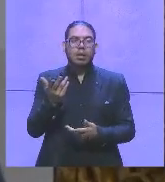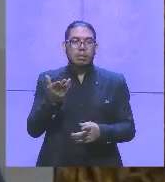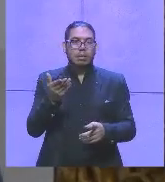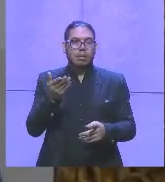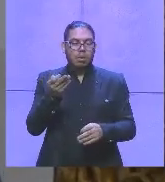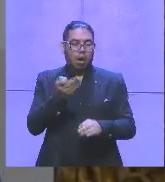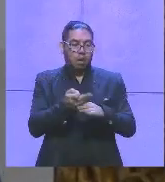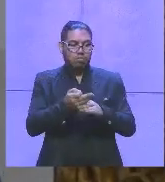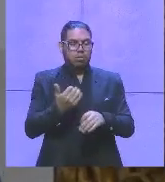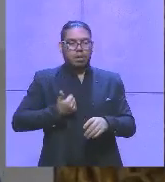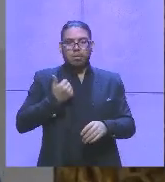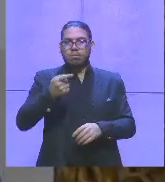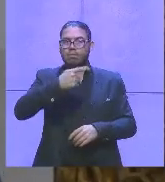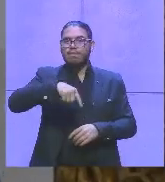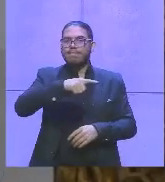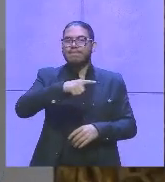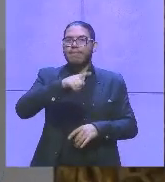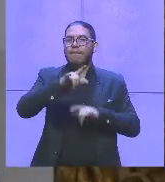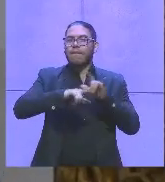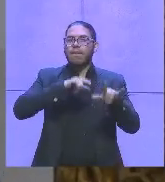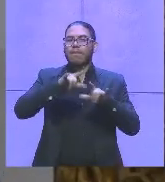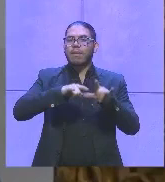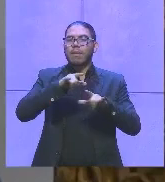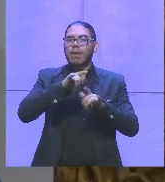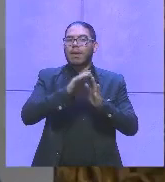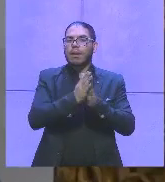este marco de la feria en el que estamos,